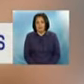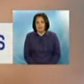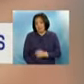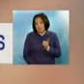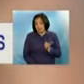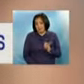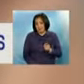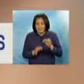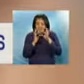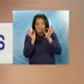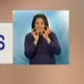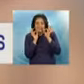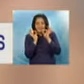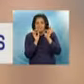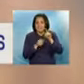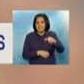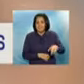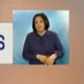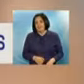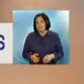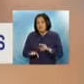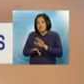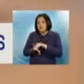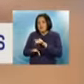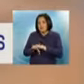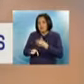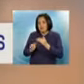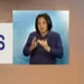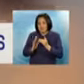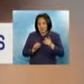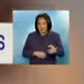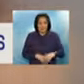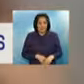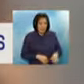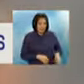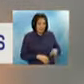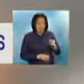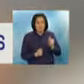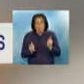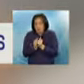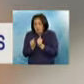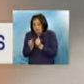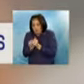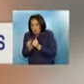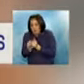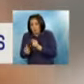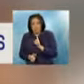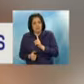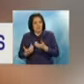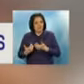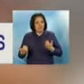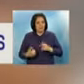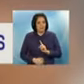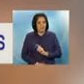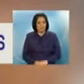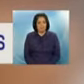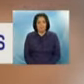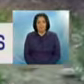Aquí Michifuso es el consentido de casa. Y Jaimito no se separa ni un instante.